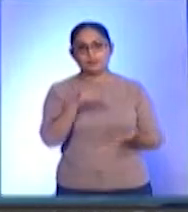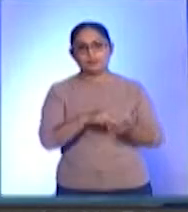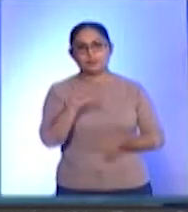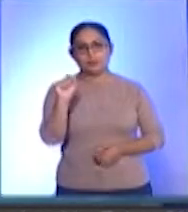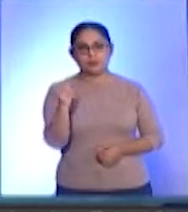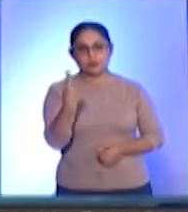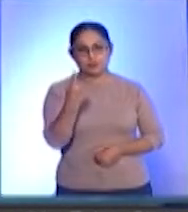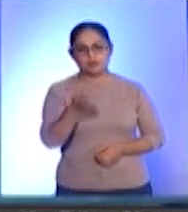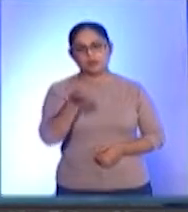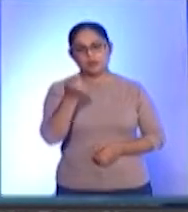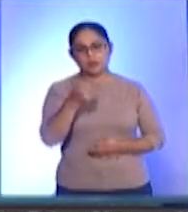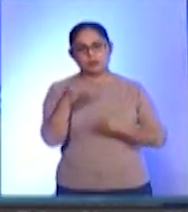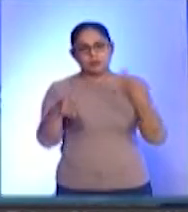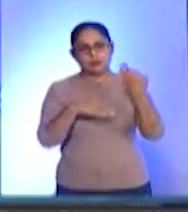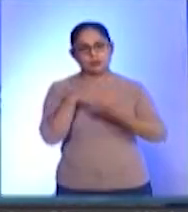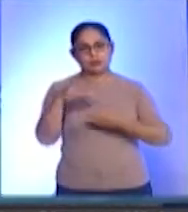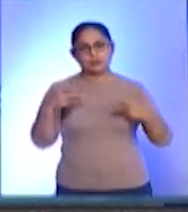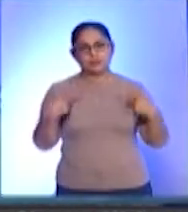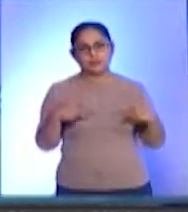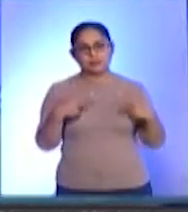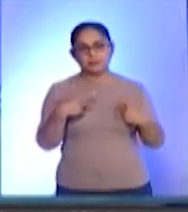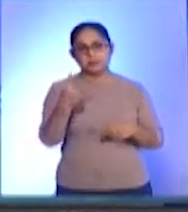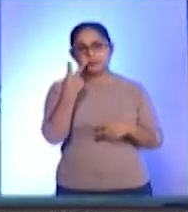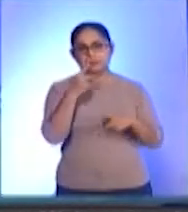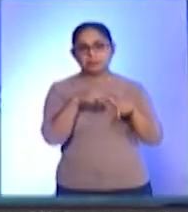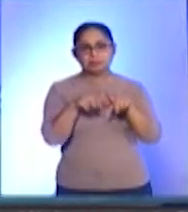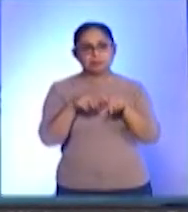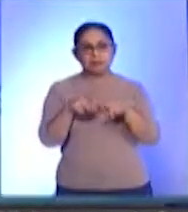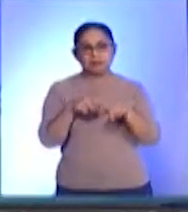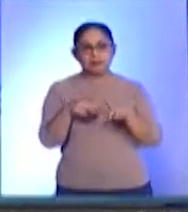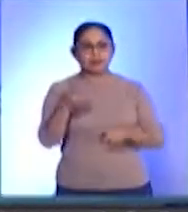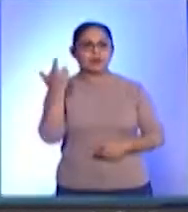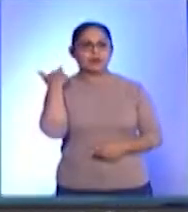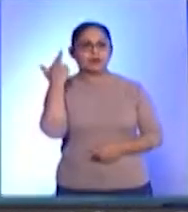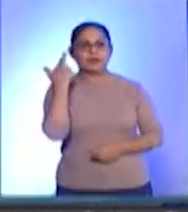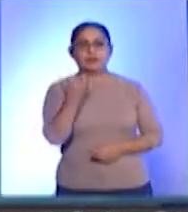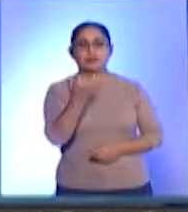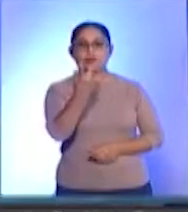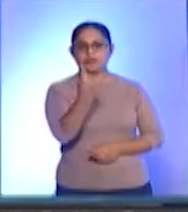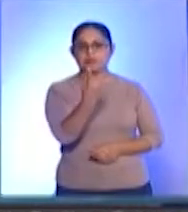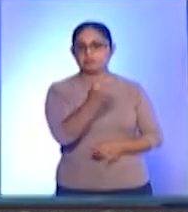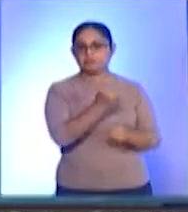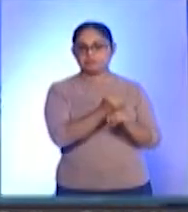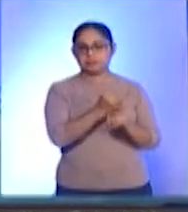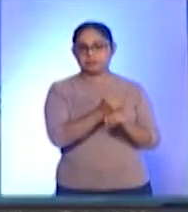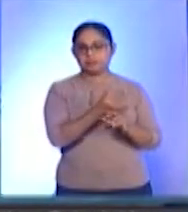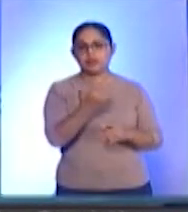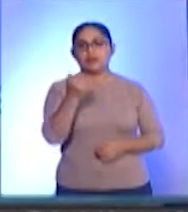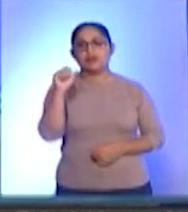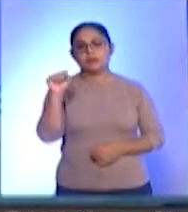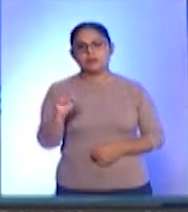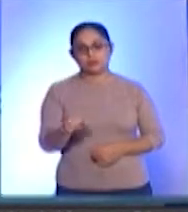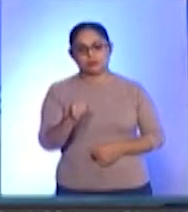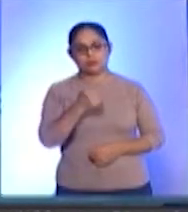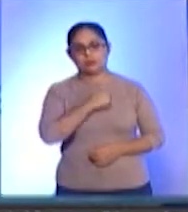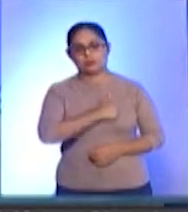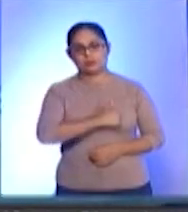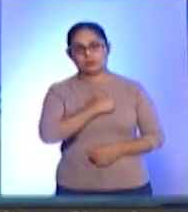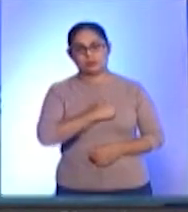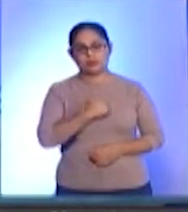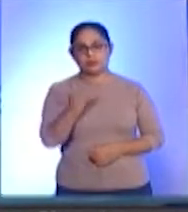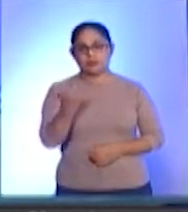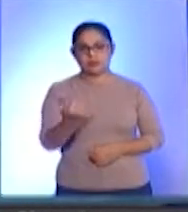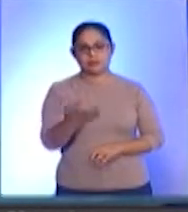Saludo a usted, que nos sintonizan las diferentes señales del sistema michoacano de radio y televisión. Yo, mexicanal, en los Estados Unidos